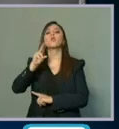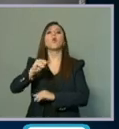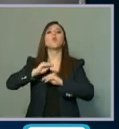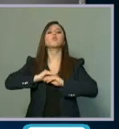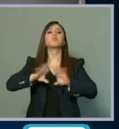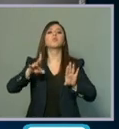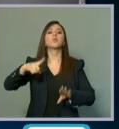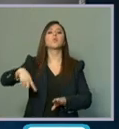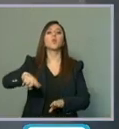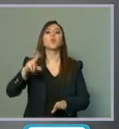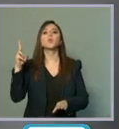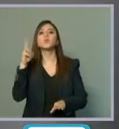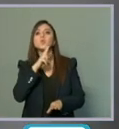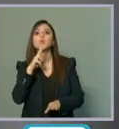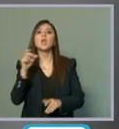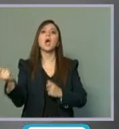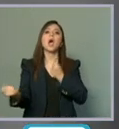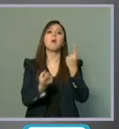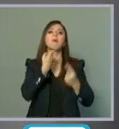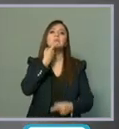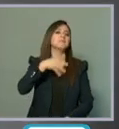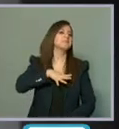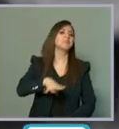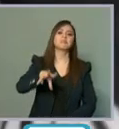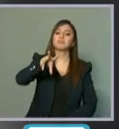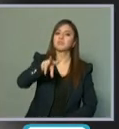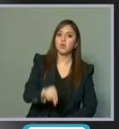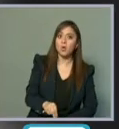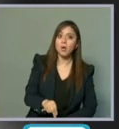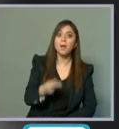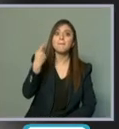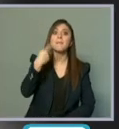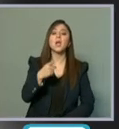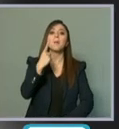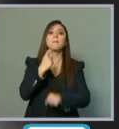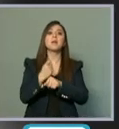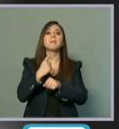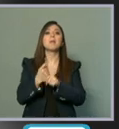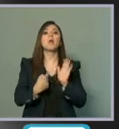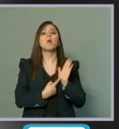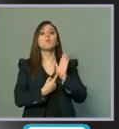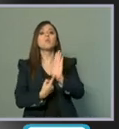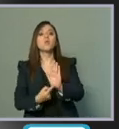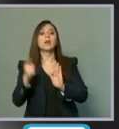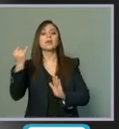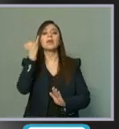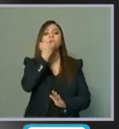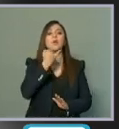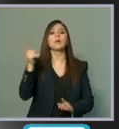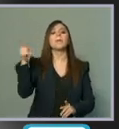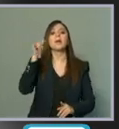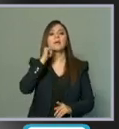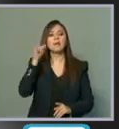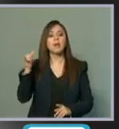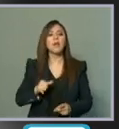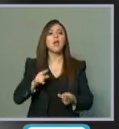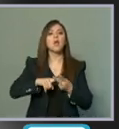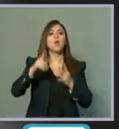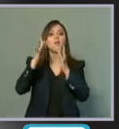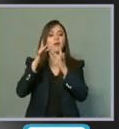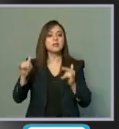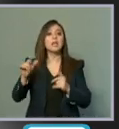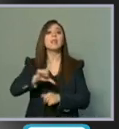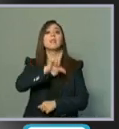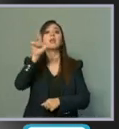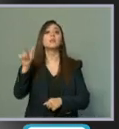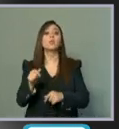ya le habían dicho que no, lo niegan. Entonces la sacan y de hecho es primero publicada en italiano, francés, inglés, que en ruso. En Rusia se publica, bueno, en la